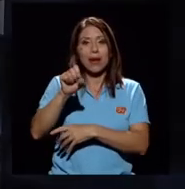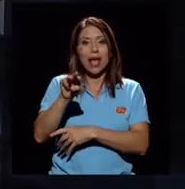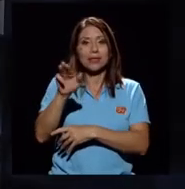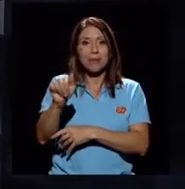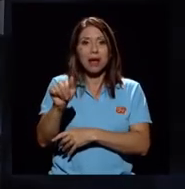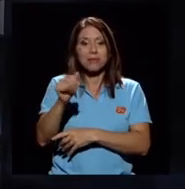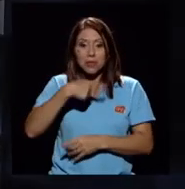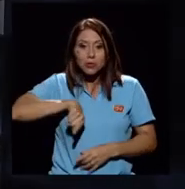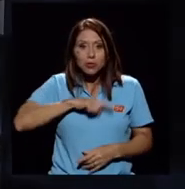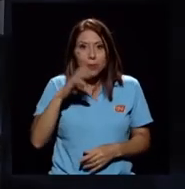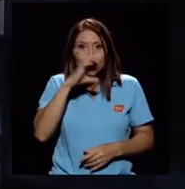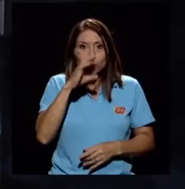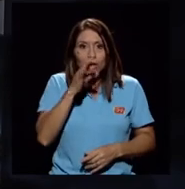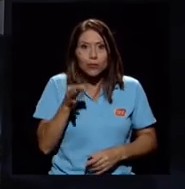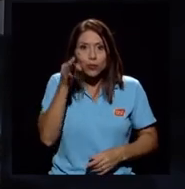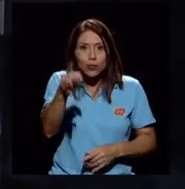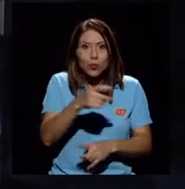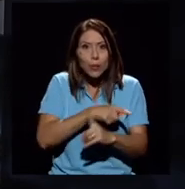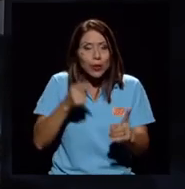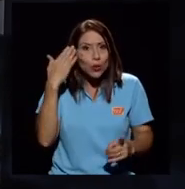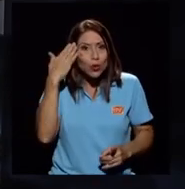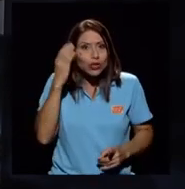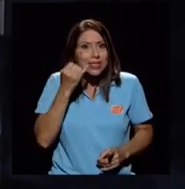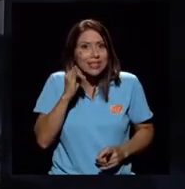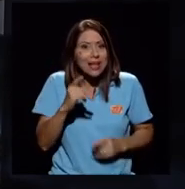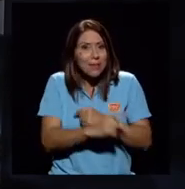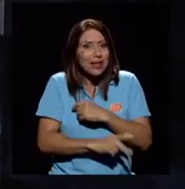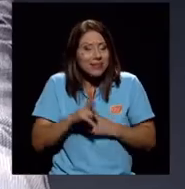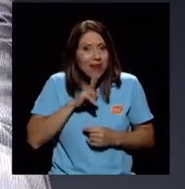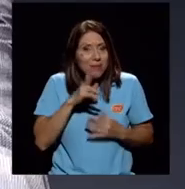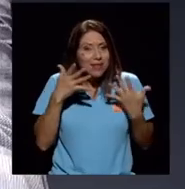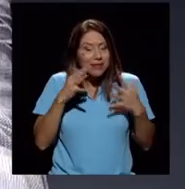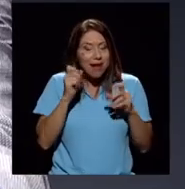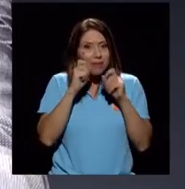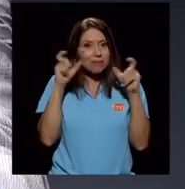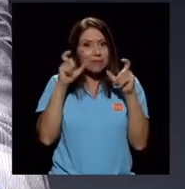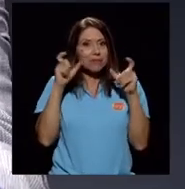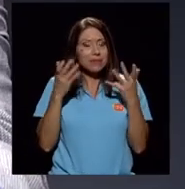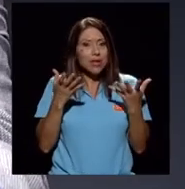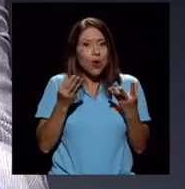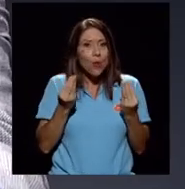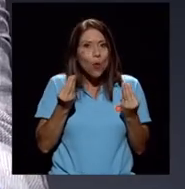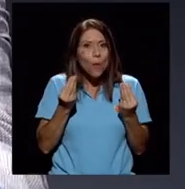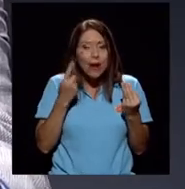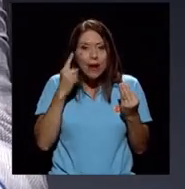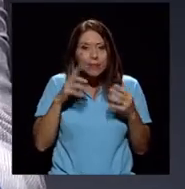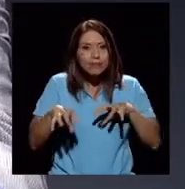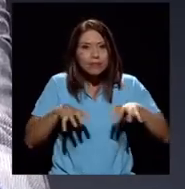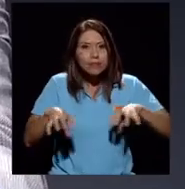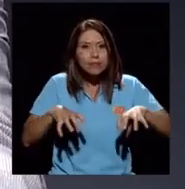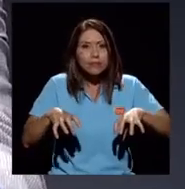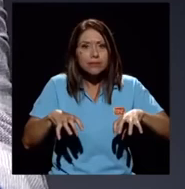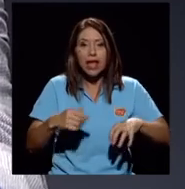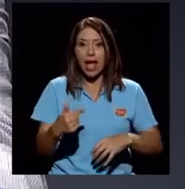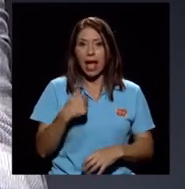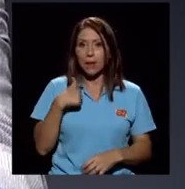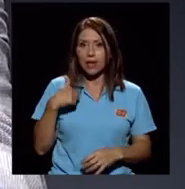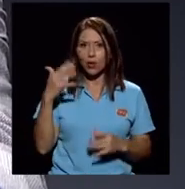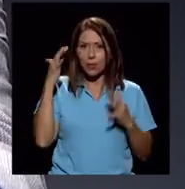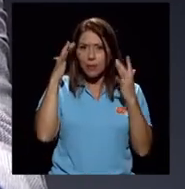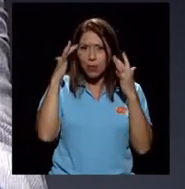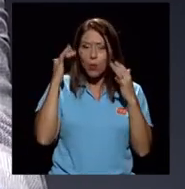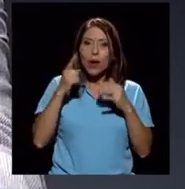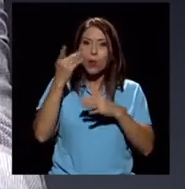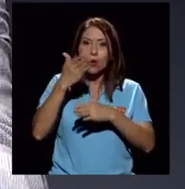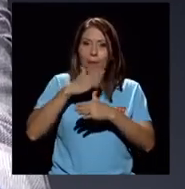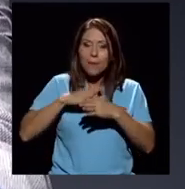futuro pero no estoy seguro que el país de pellizca totalmente pero que me preocupan al file es que hay una parte de costa rica